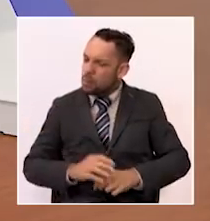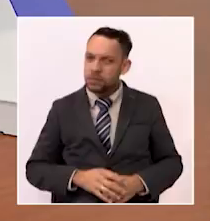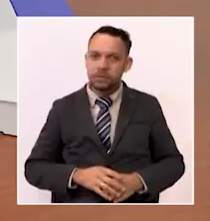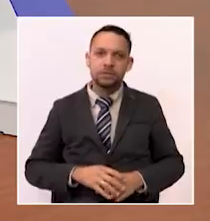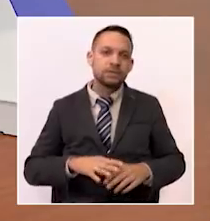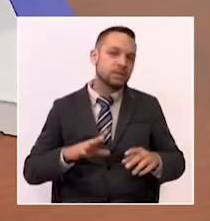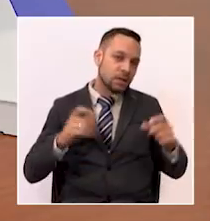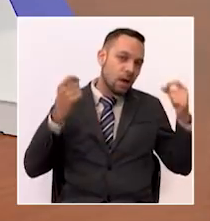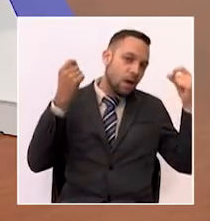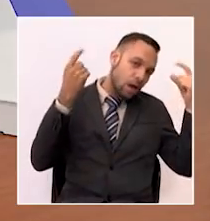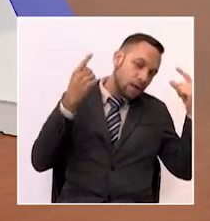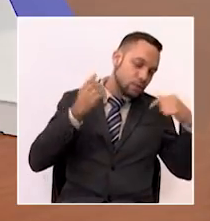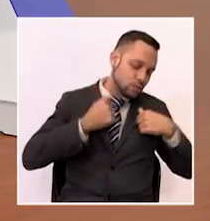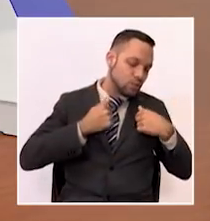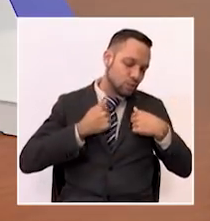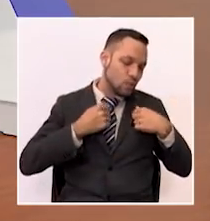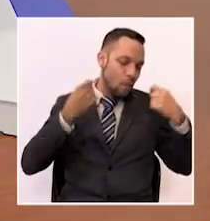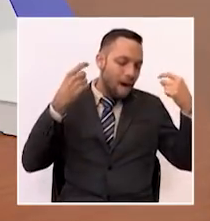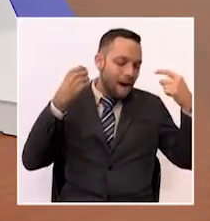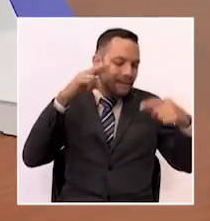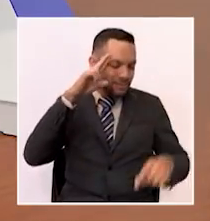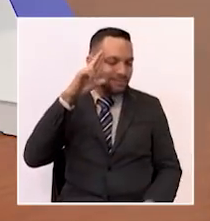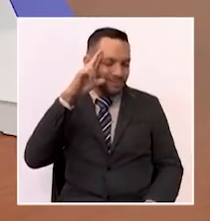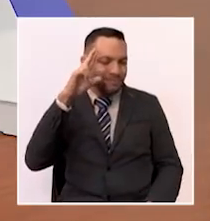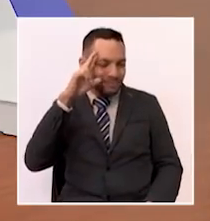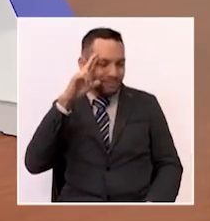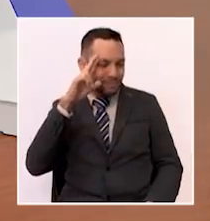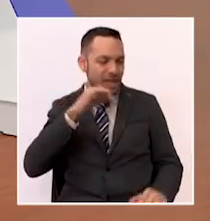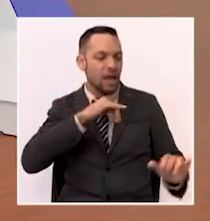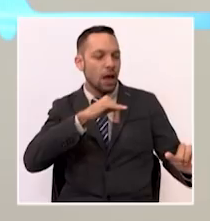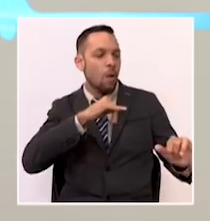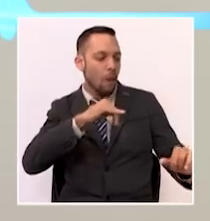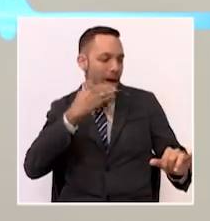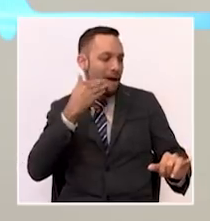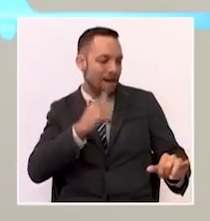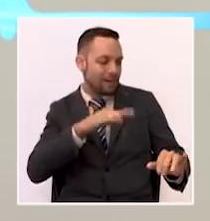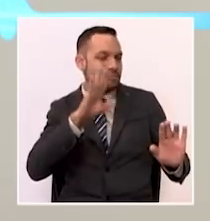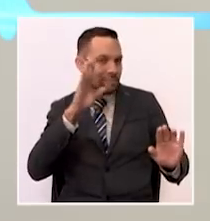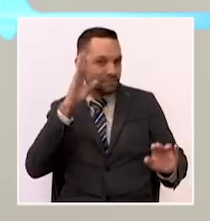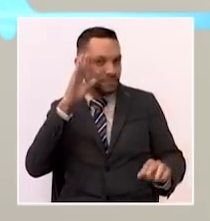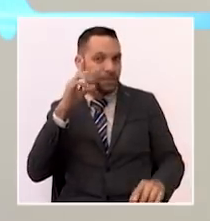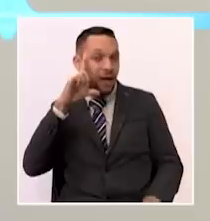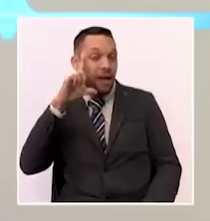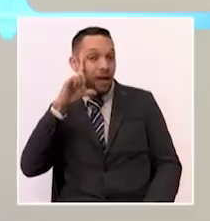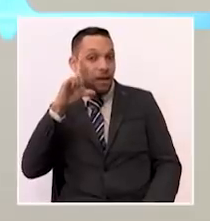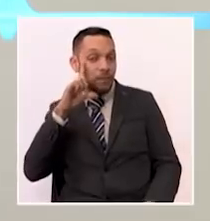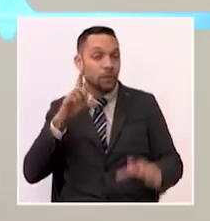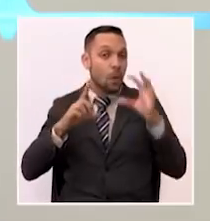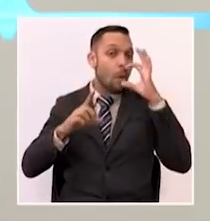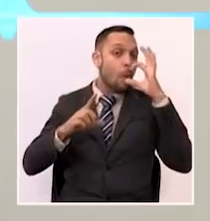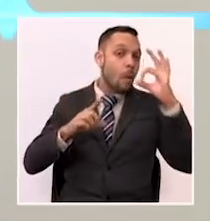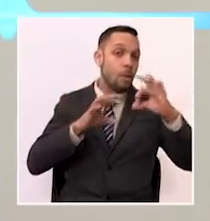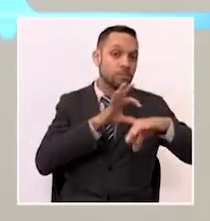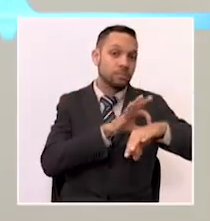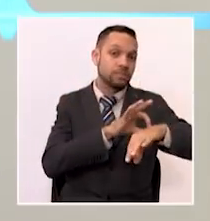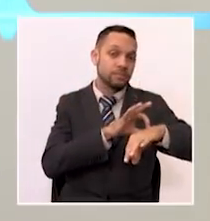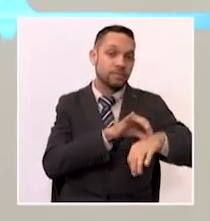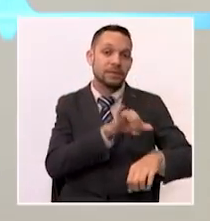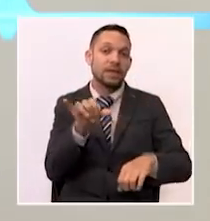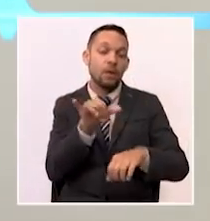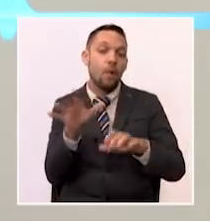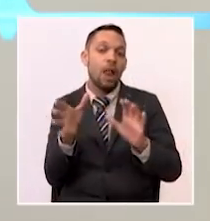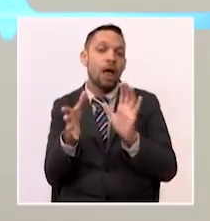entiendo por qué soy mujer y porque sé que ese es un área, el ginecólogo viene a ser como el psiquiatra, el